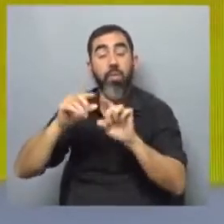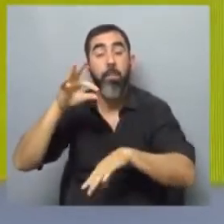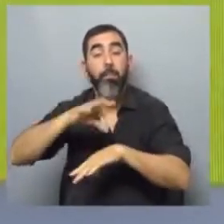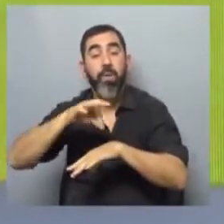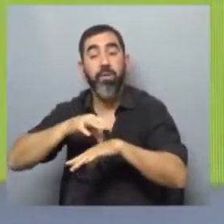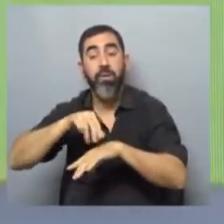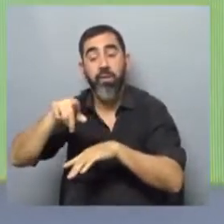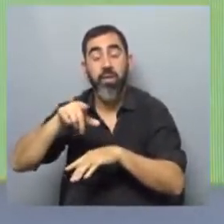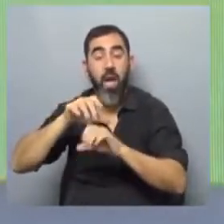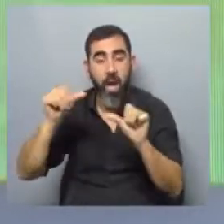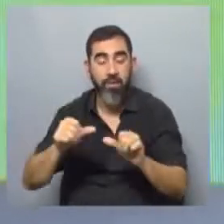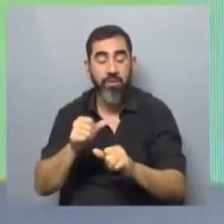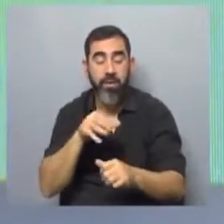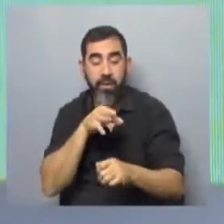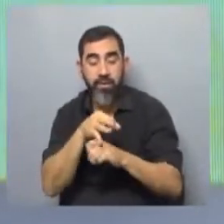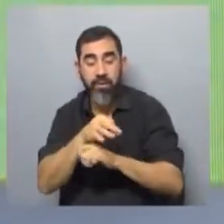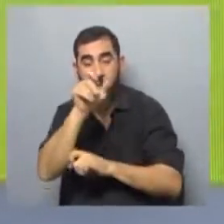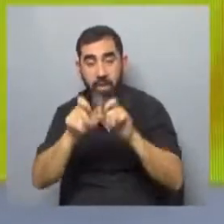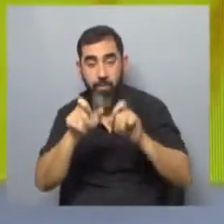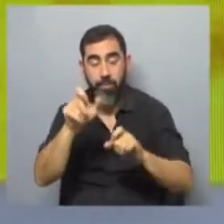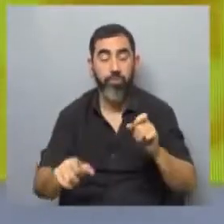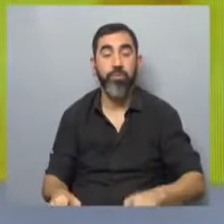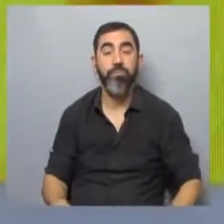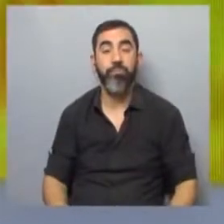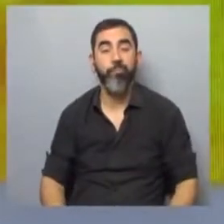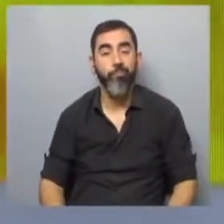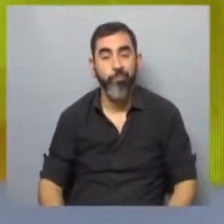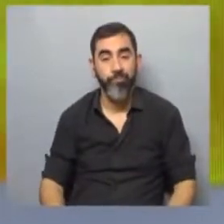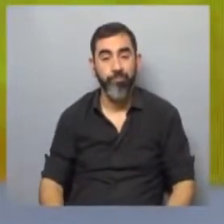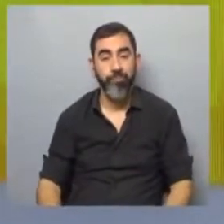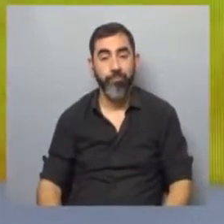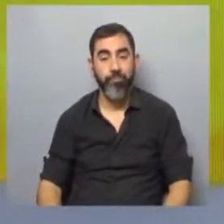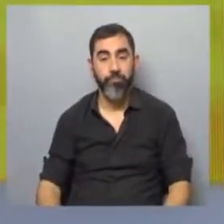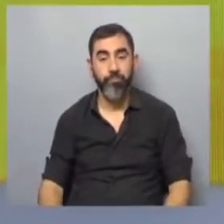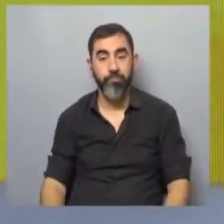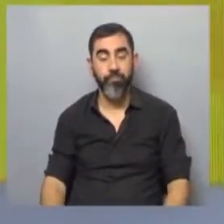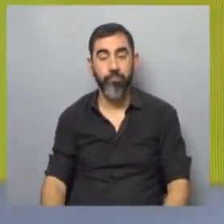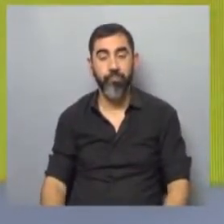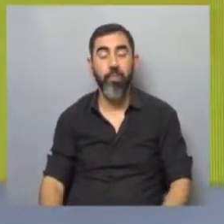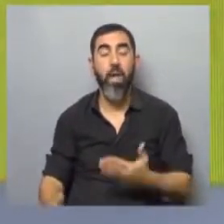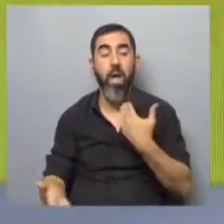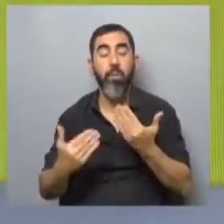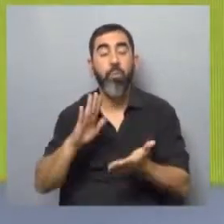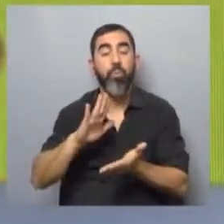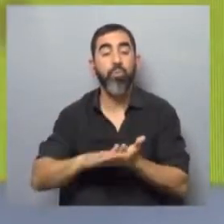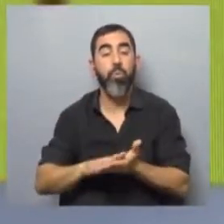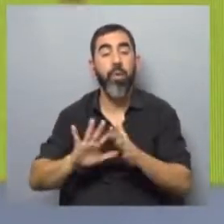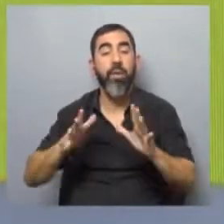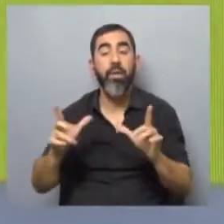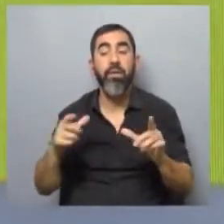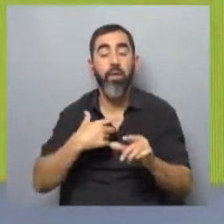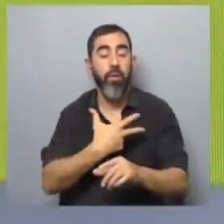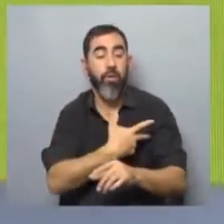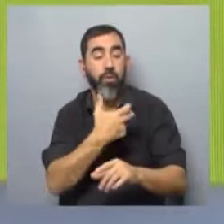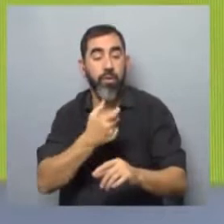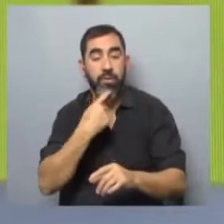justamente la que forma los recursos humanos que se usan en estos bancos. Entonces, bueno, con Gabriela hablamos de qué pasa una vez que, bueno, el